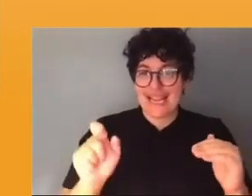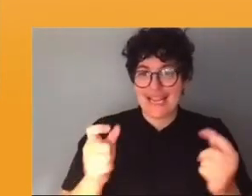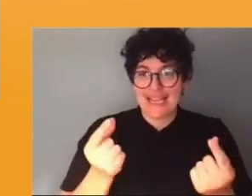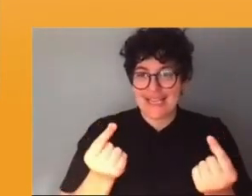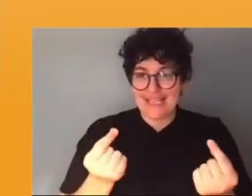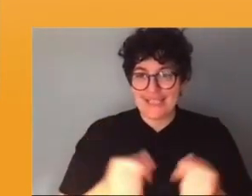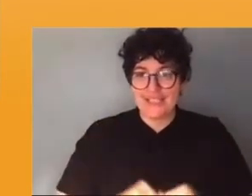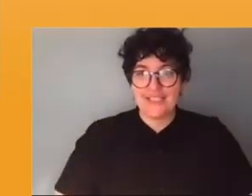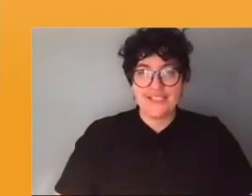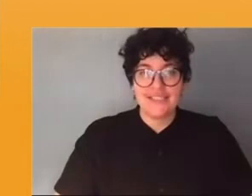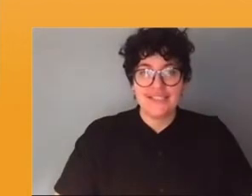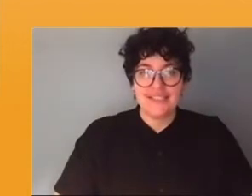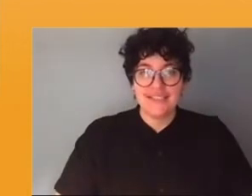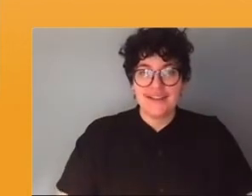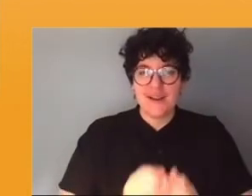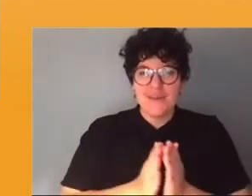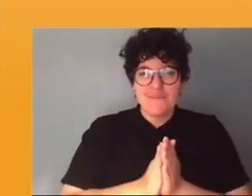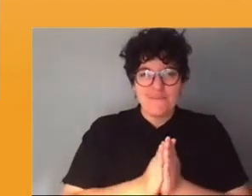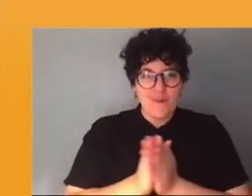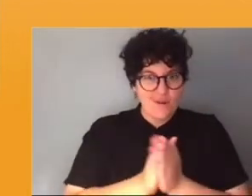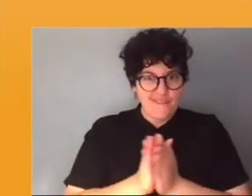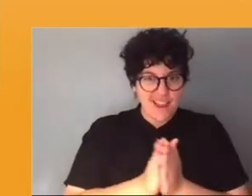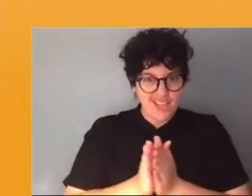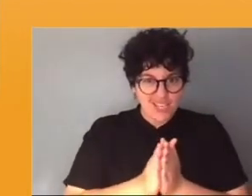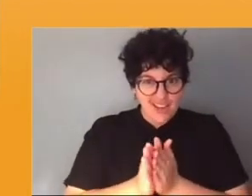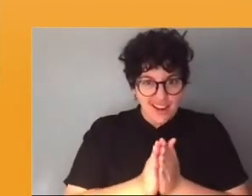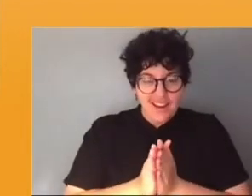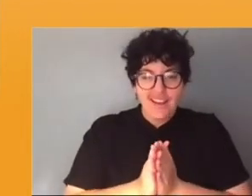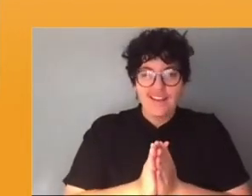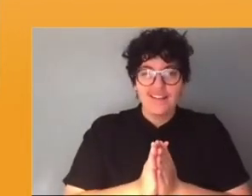Mi siguiente motivación para el escenario